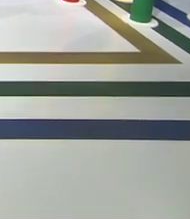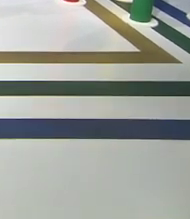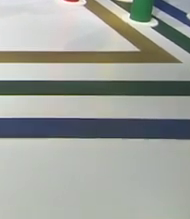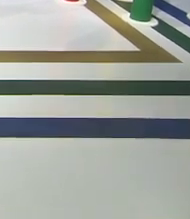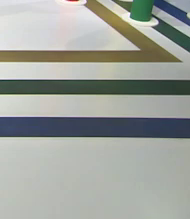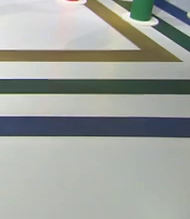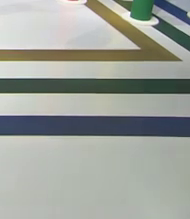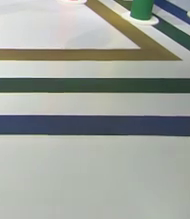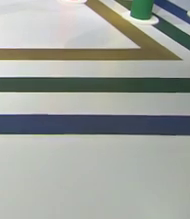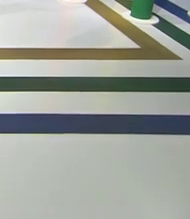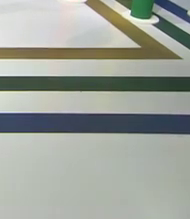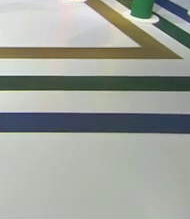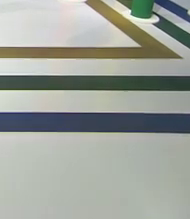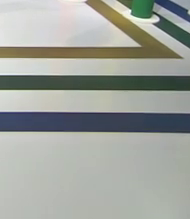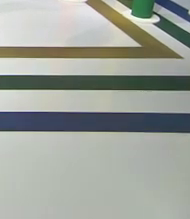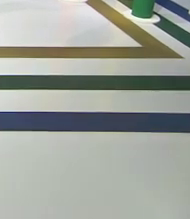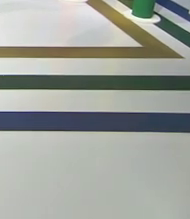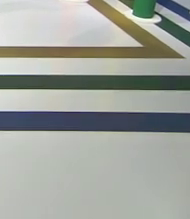wow